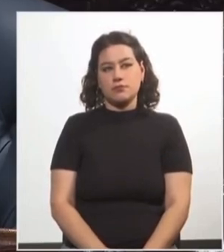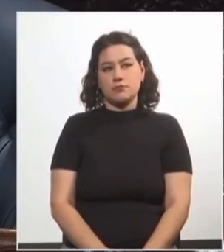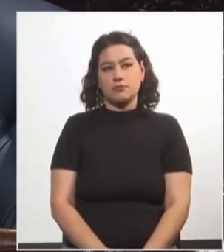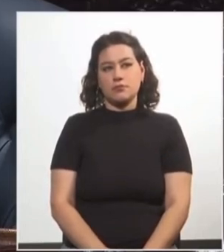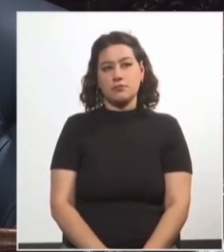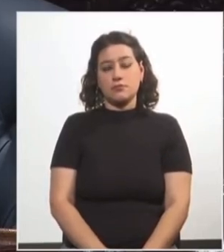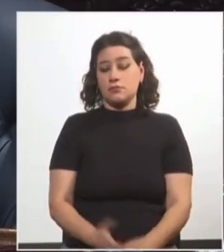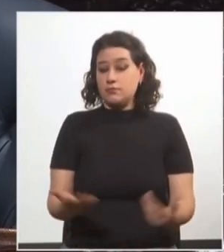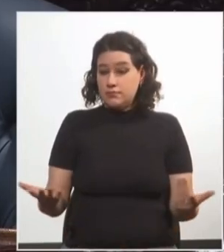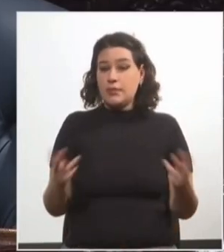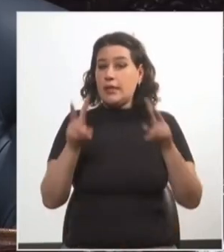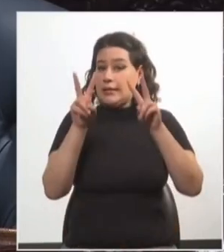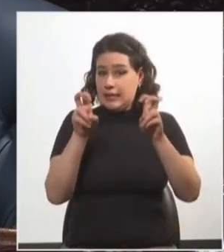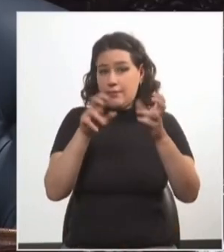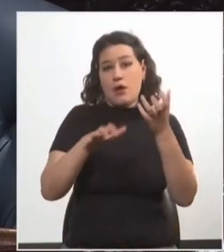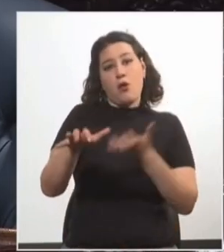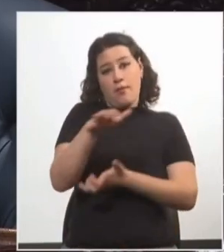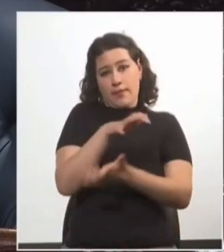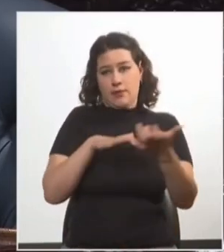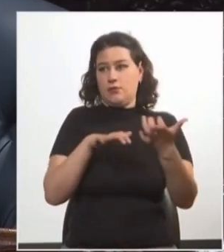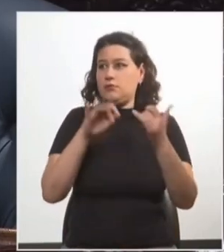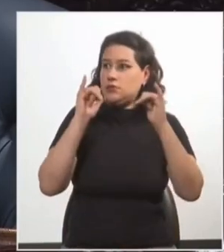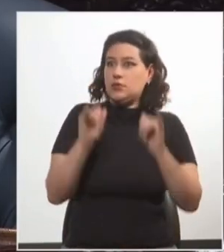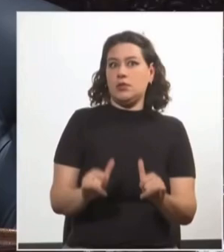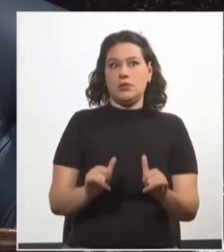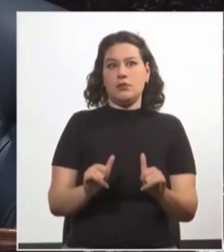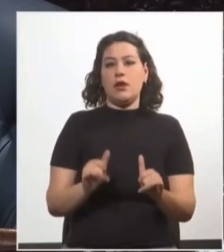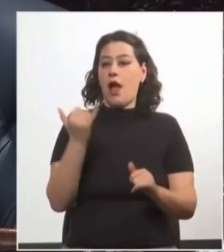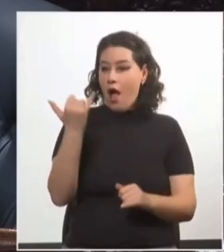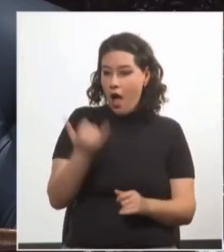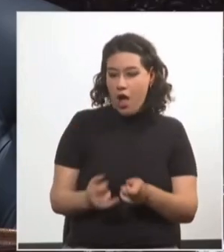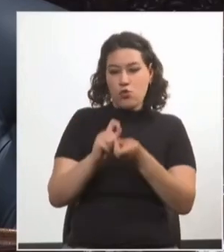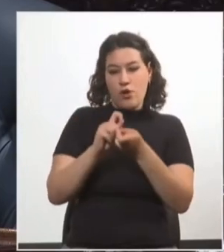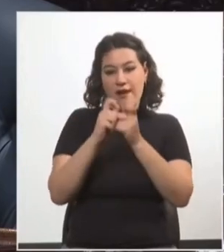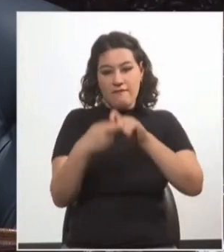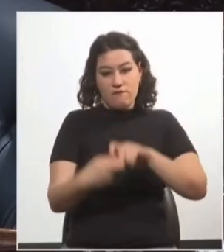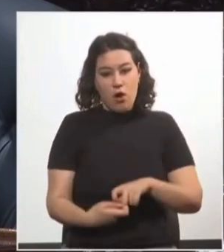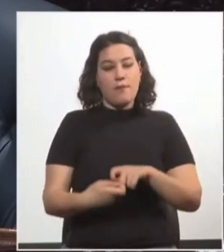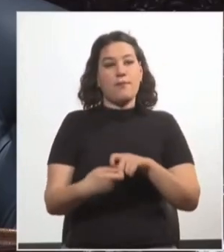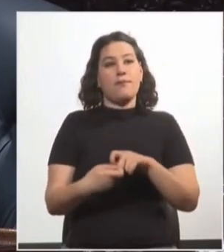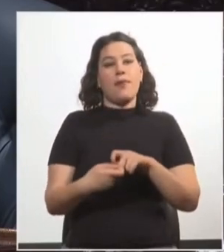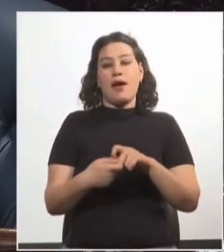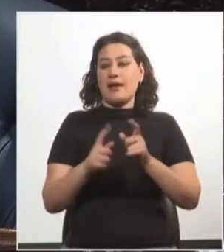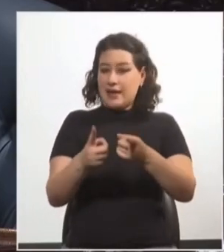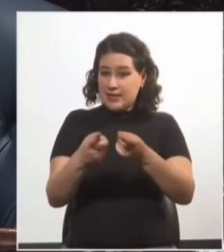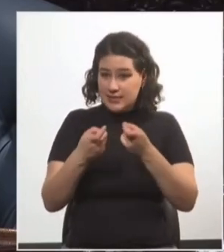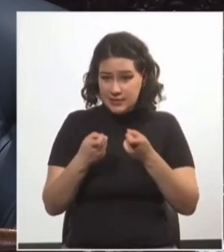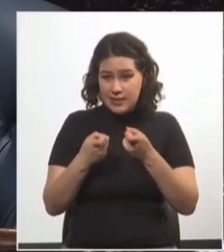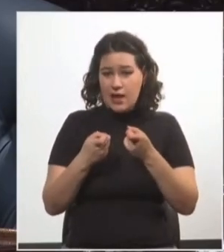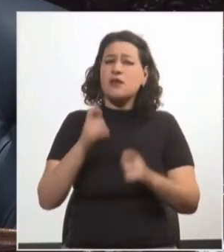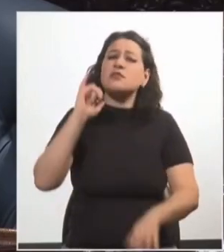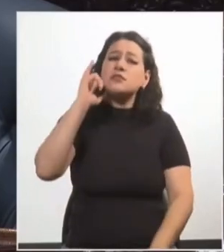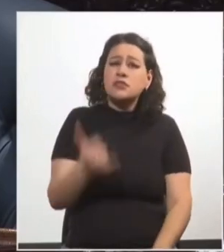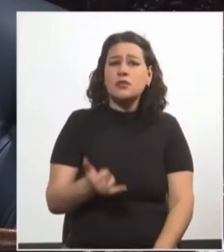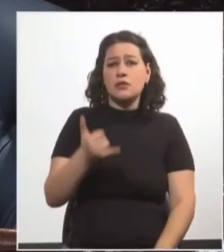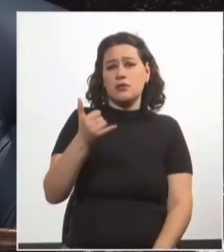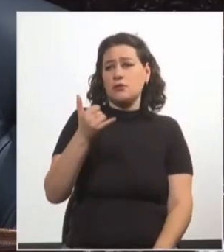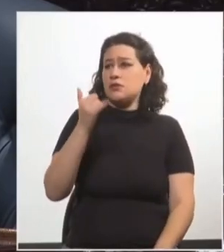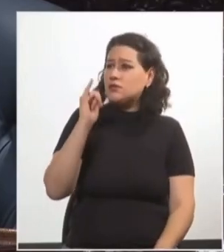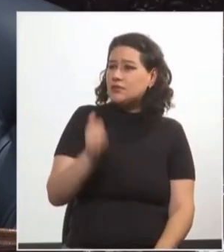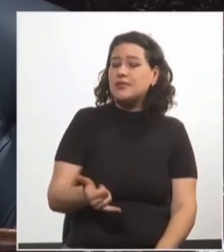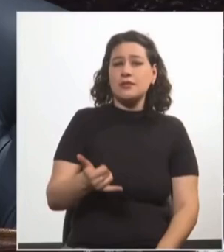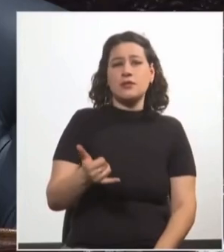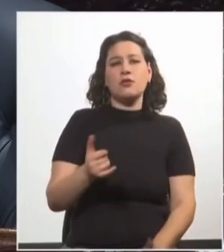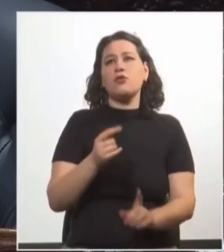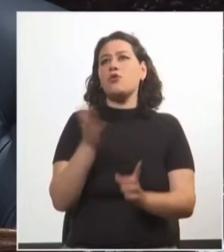estamos frente a un tema complejo, sin duda, y hay una reforma de la seguridad social necesaria, sin duda. Acá no se